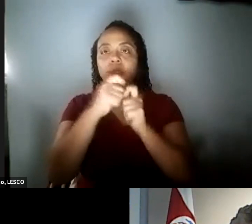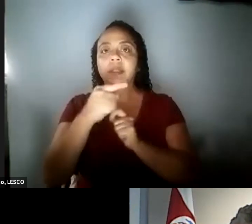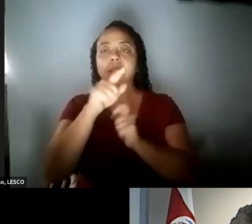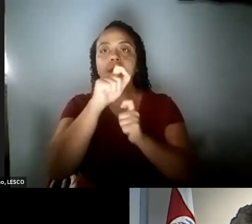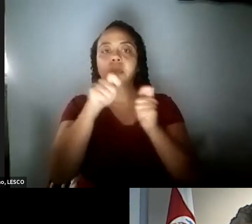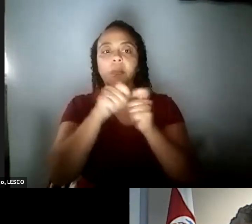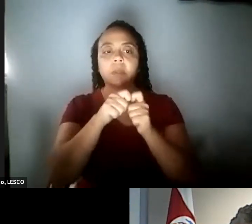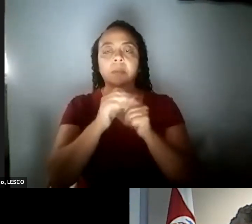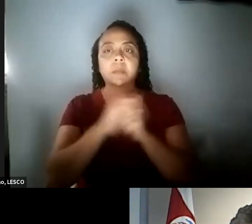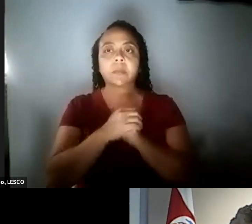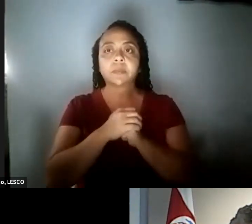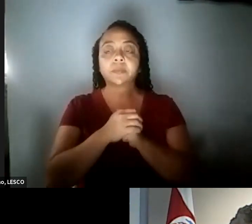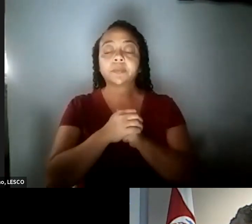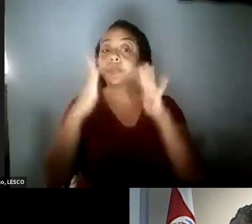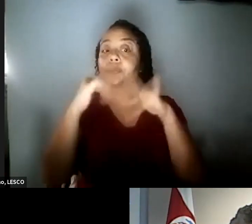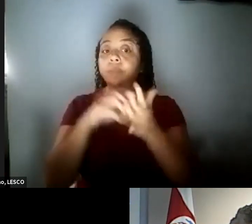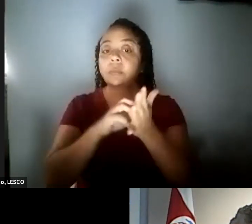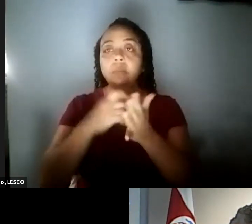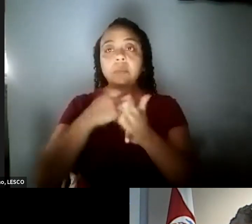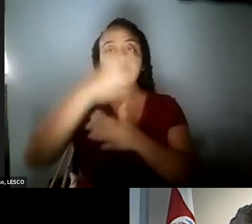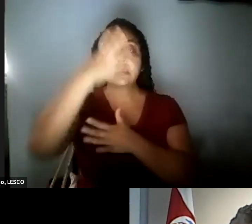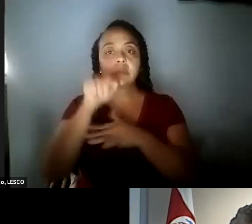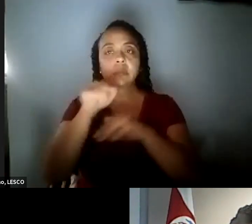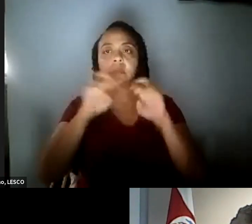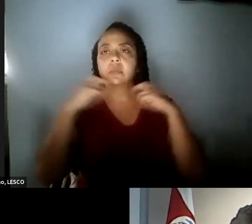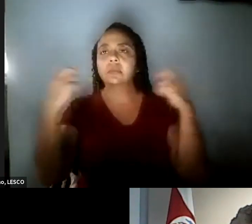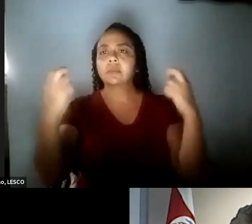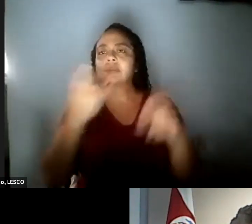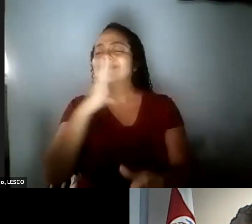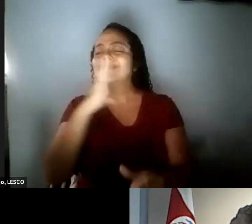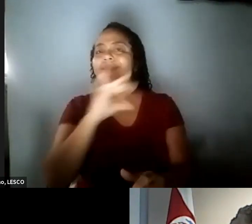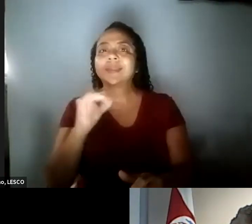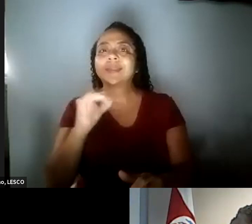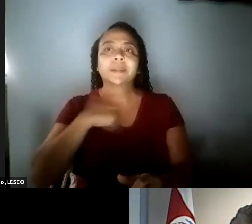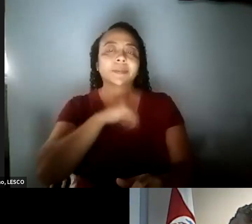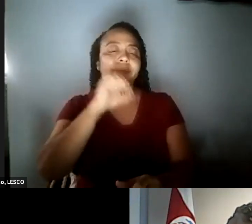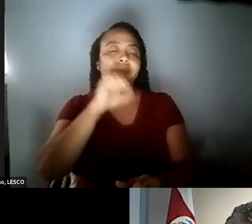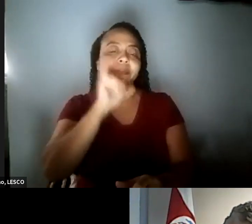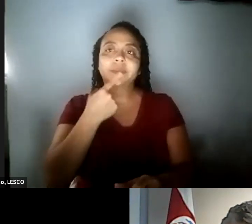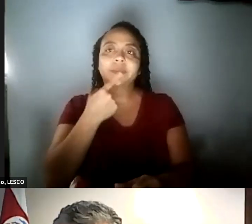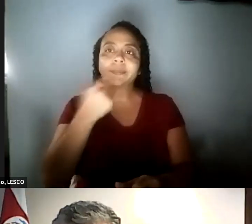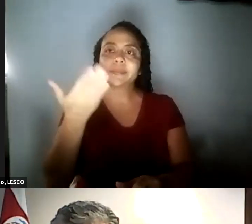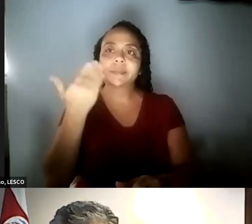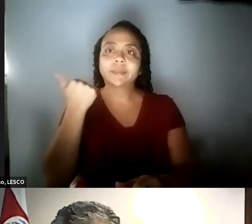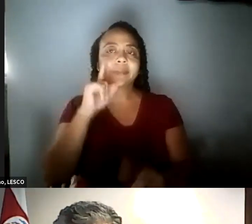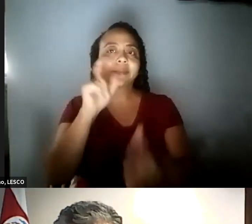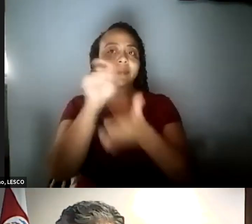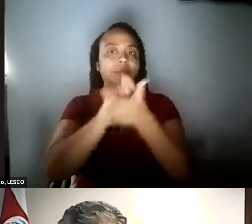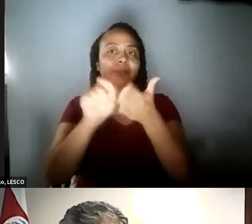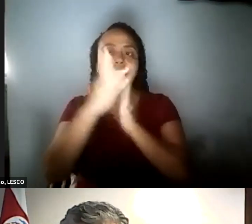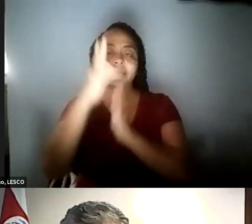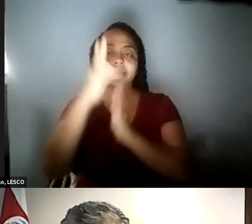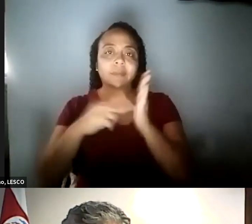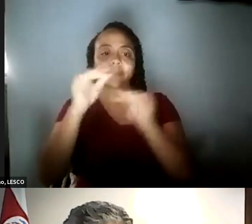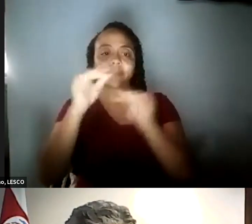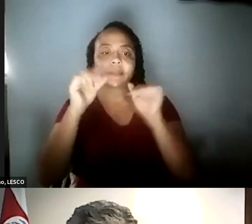perspicacia sin duda yo creo que este panel es riquísimo y nos da para como ya mencionaron anteriormente es capaz de escribir libros y seguiremos